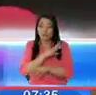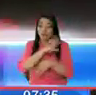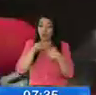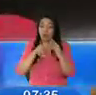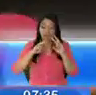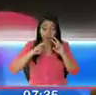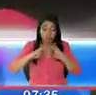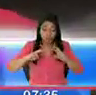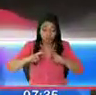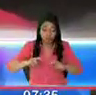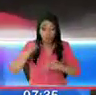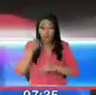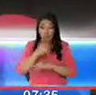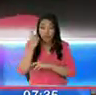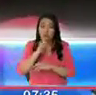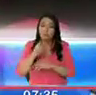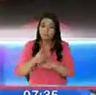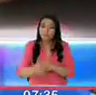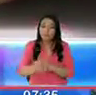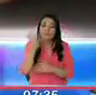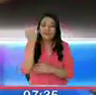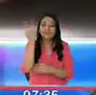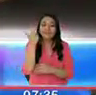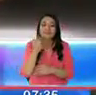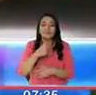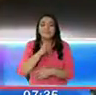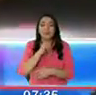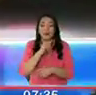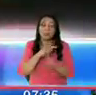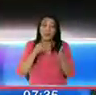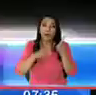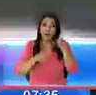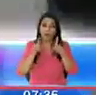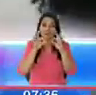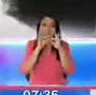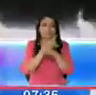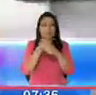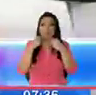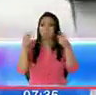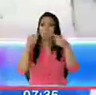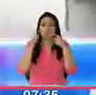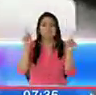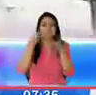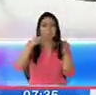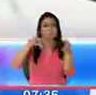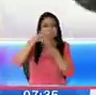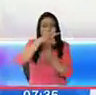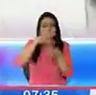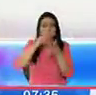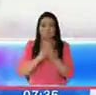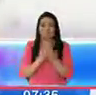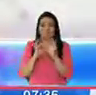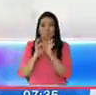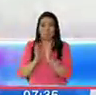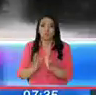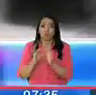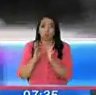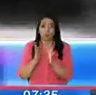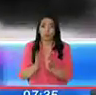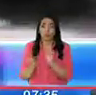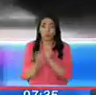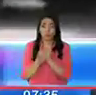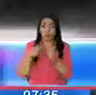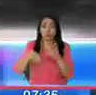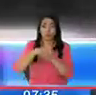tejidos. Eso no es un tema que esté de un día para otro. Sin embargo, de manera irresponsable se transmitió en redes. Se informó además que con los compañeros del pequeño que tuvieron